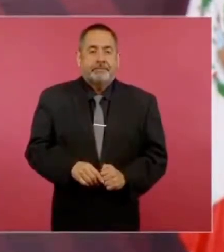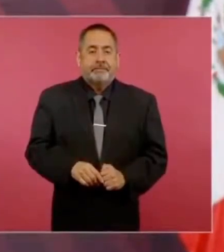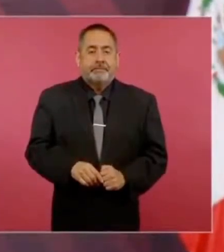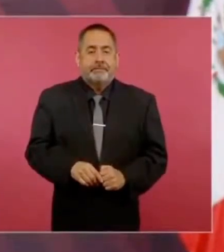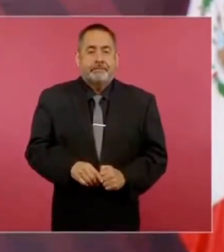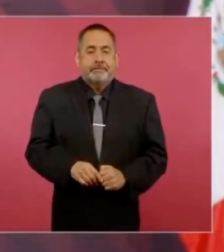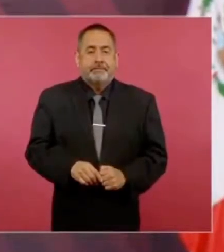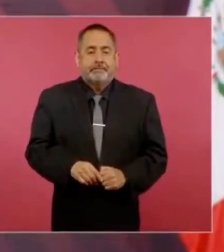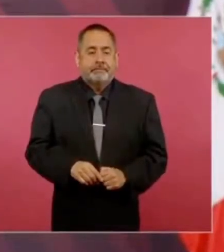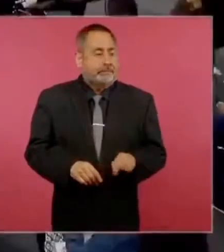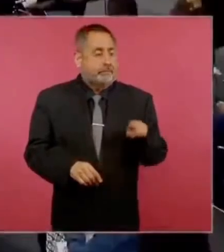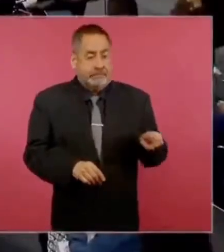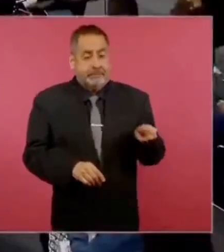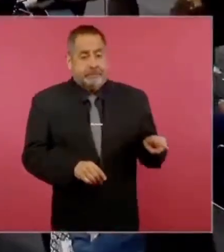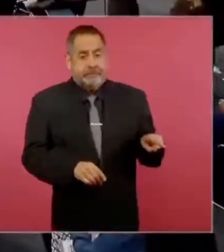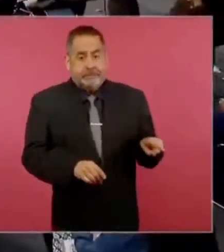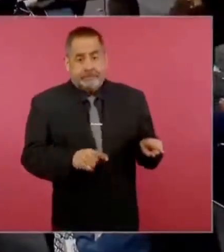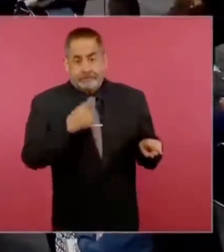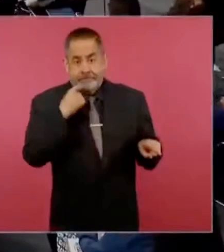van y le dicen